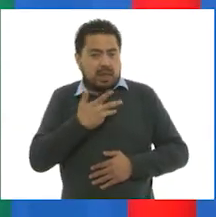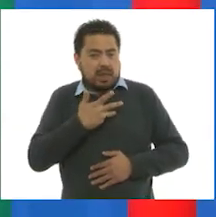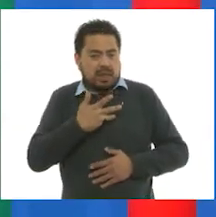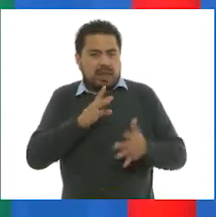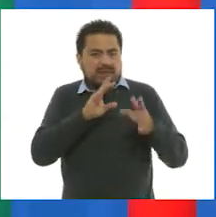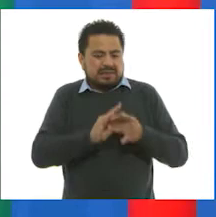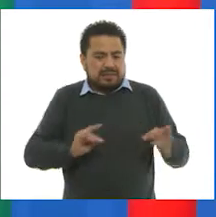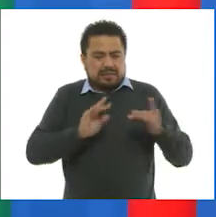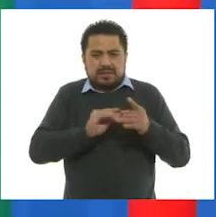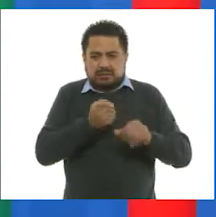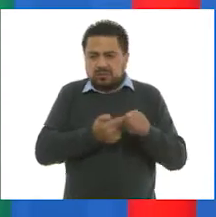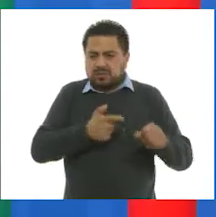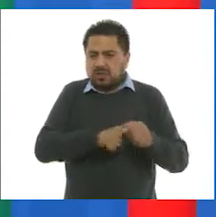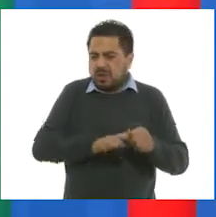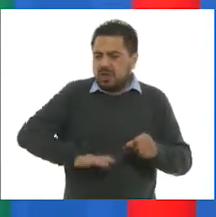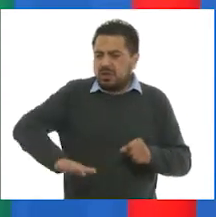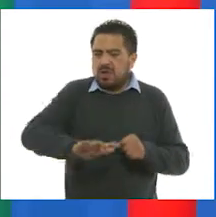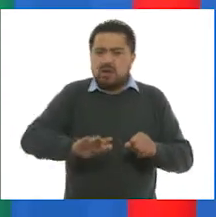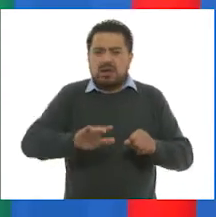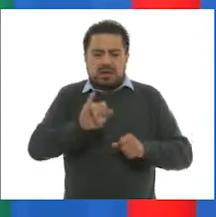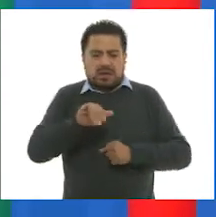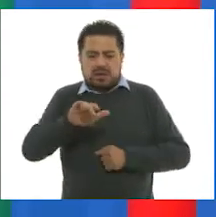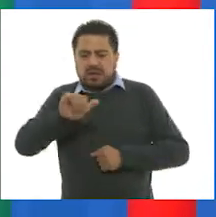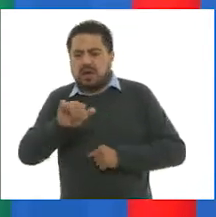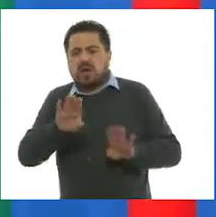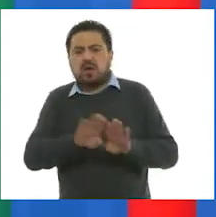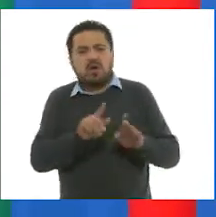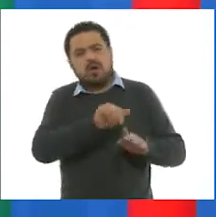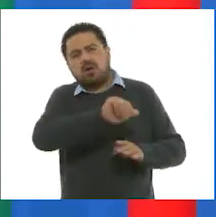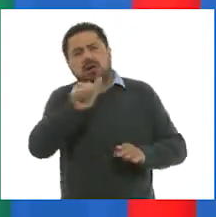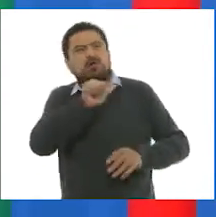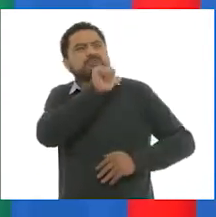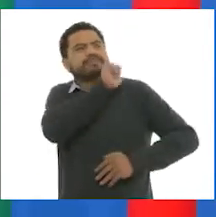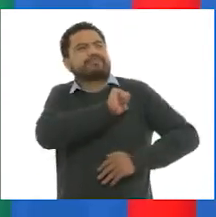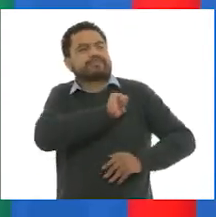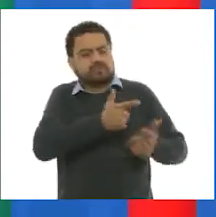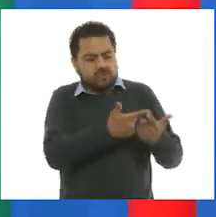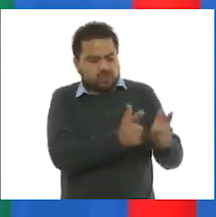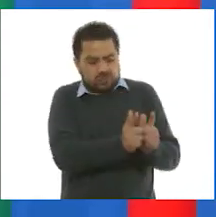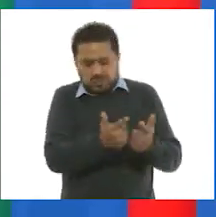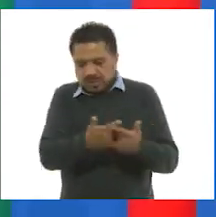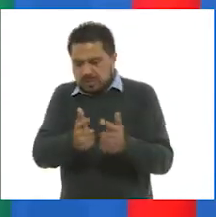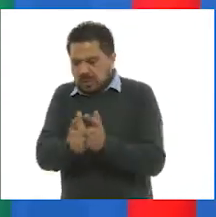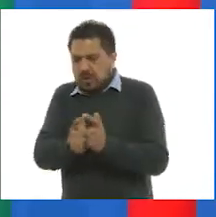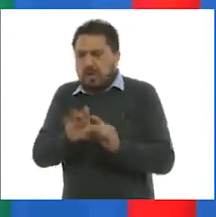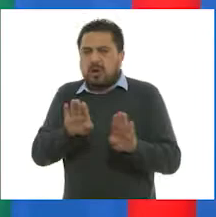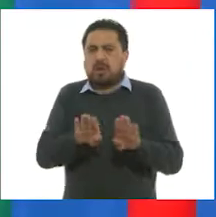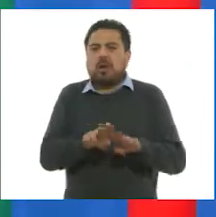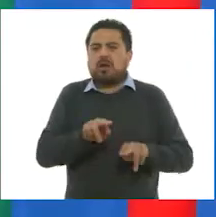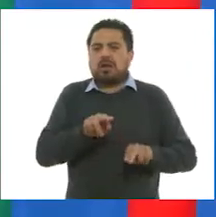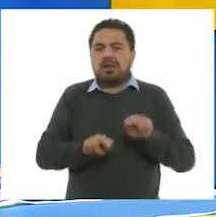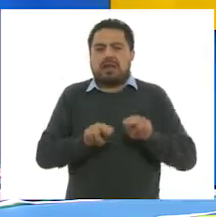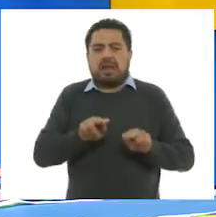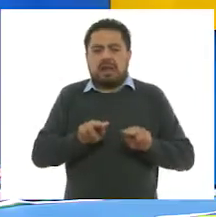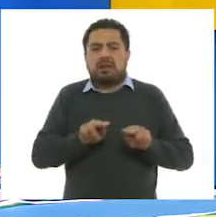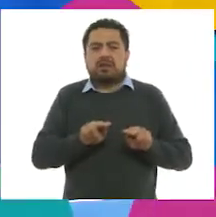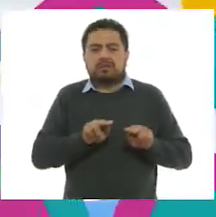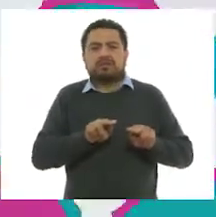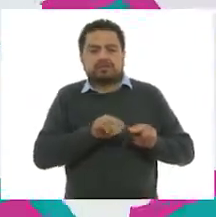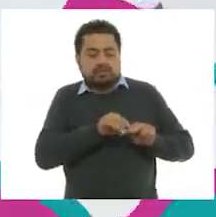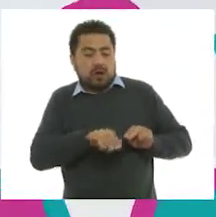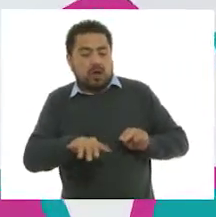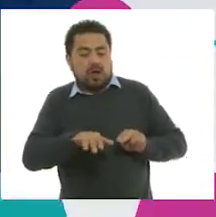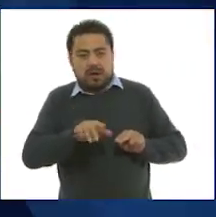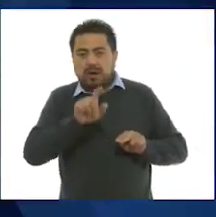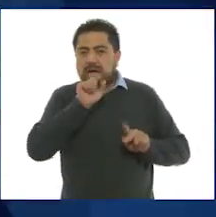dicho que la sociedad inca, al igual que otras sociedades de la antigüedad, fue una sociedad jerarquizada? Sí, organizada